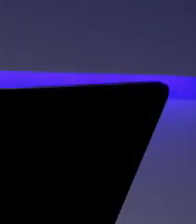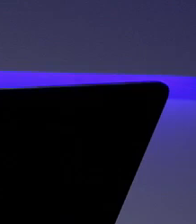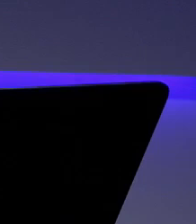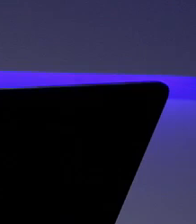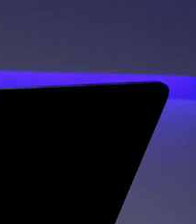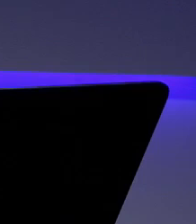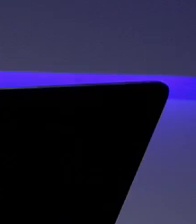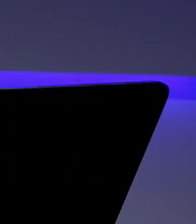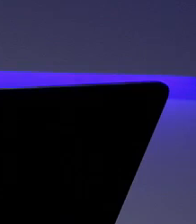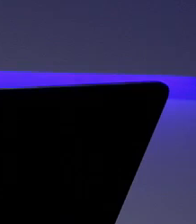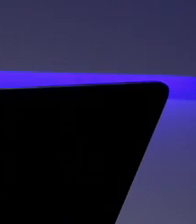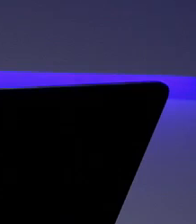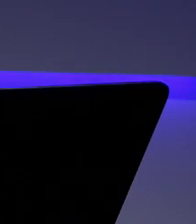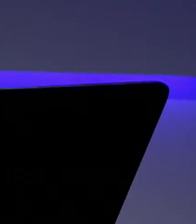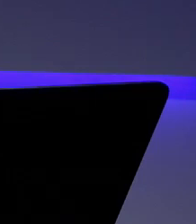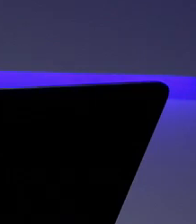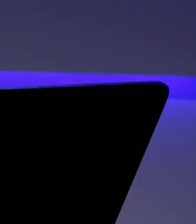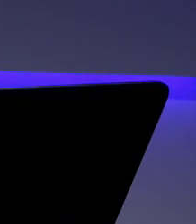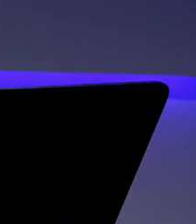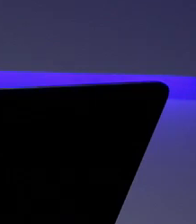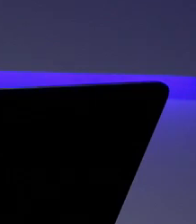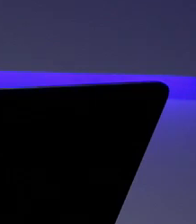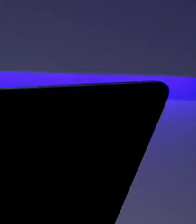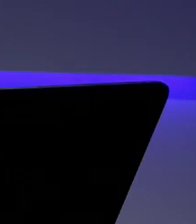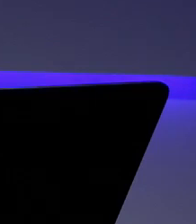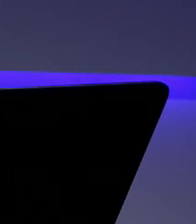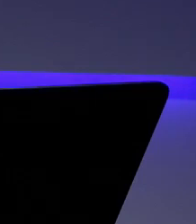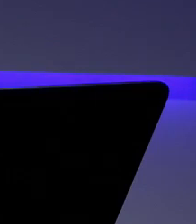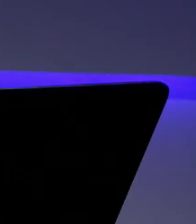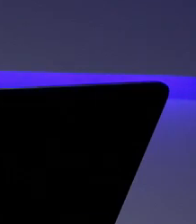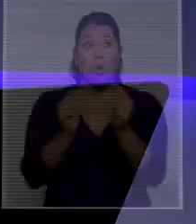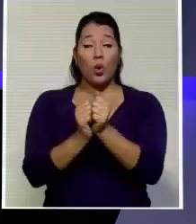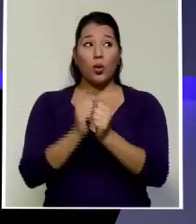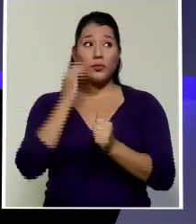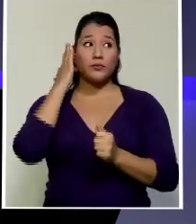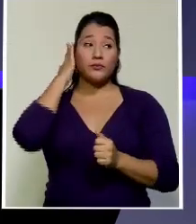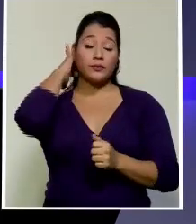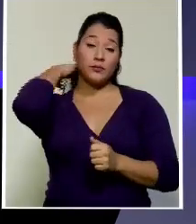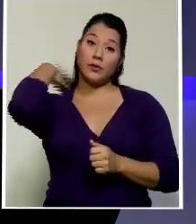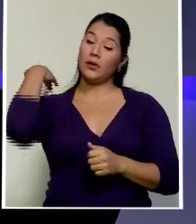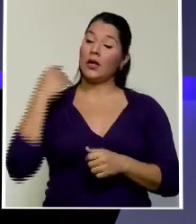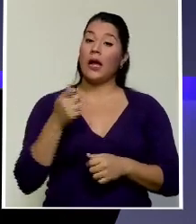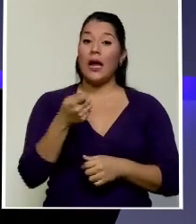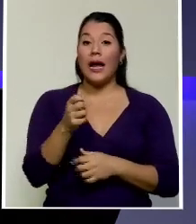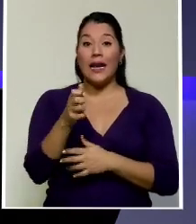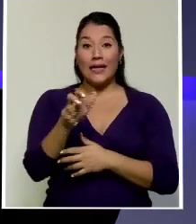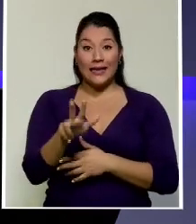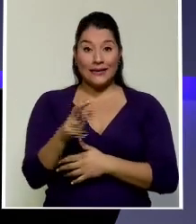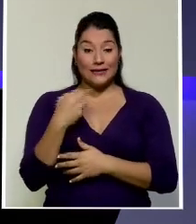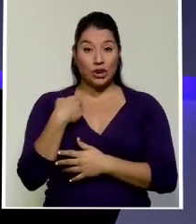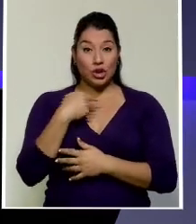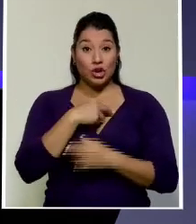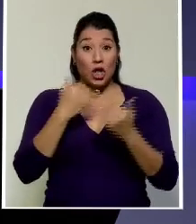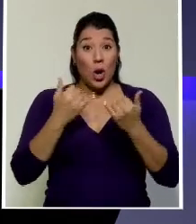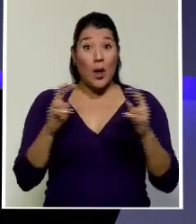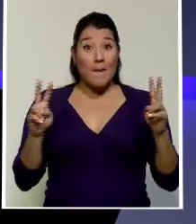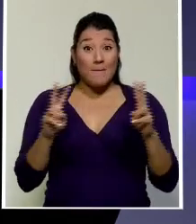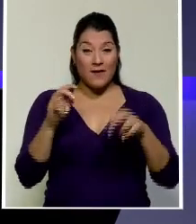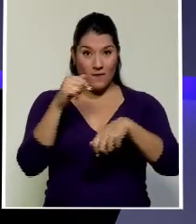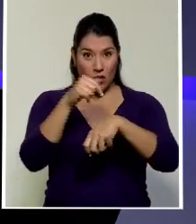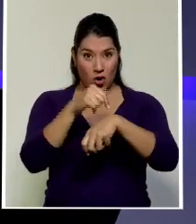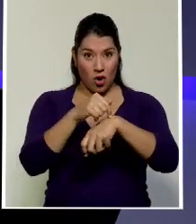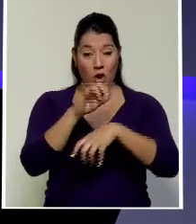Buenas noches, gracias por continuar conectados a la señal de Canal 13. Estamos en vivo, 8 de la noche con